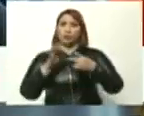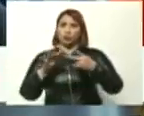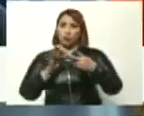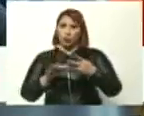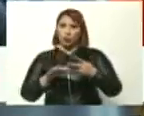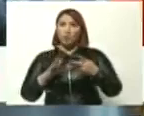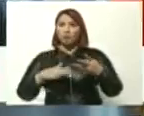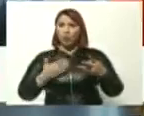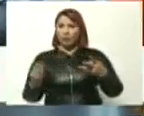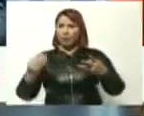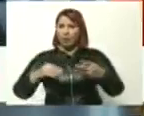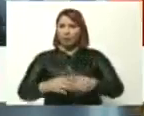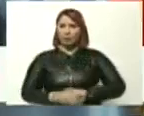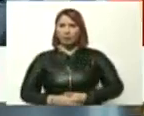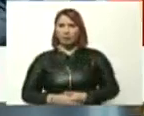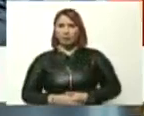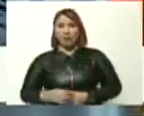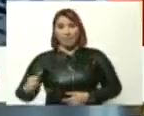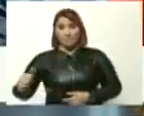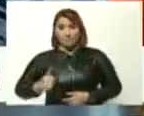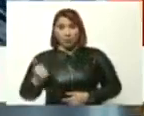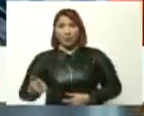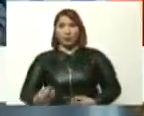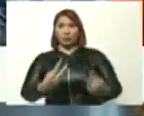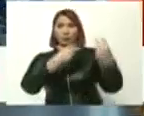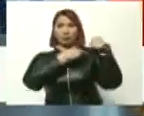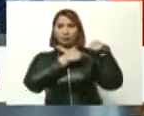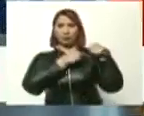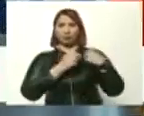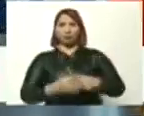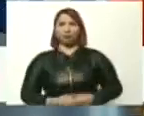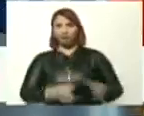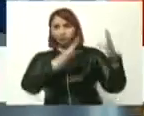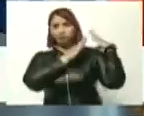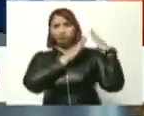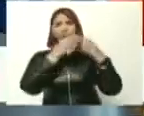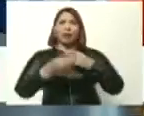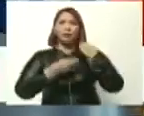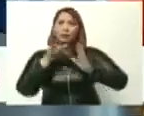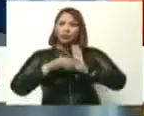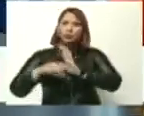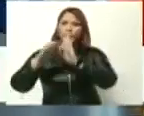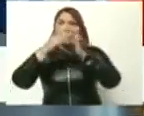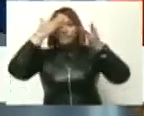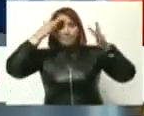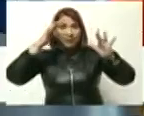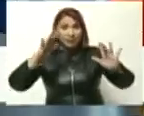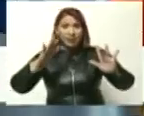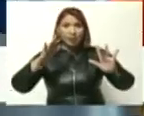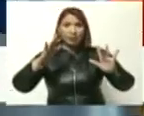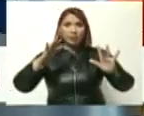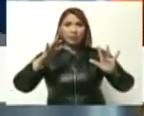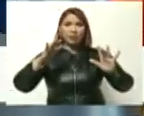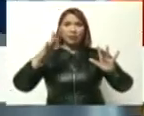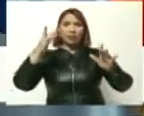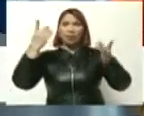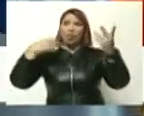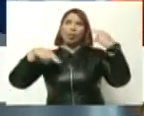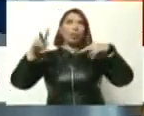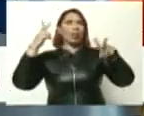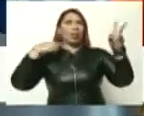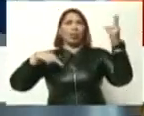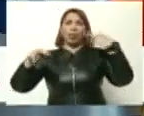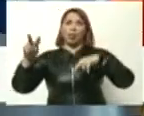más. Es decir, aprovechándose del cargo y cometiendo un ilícito, pretende evadir su